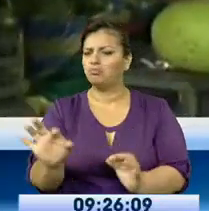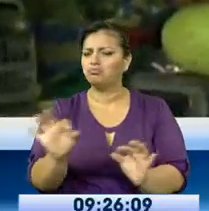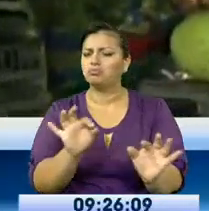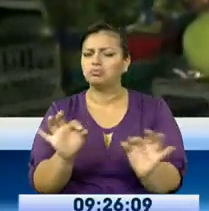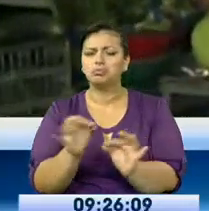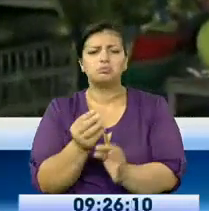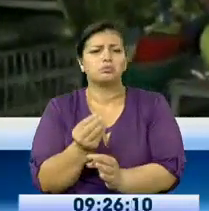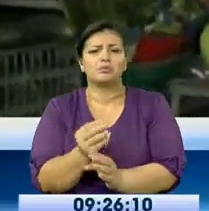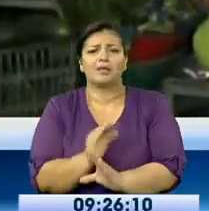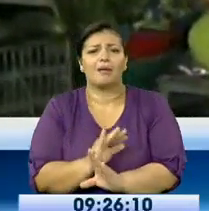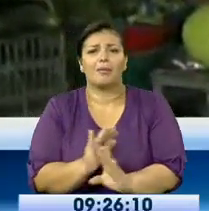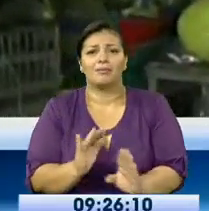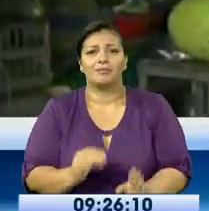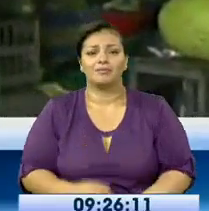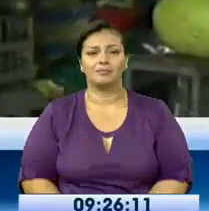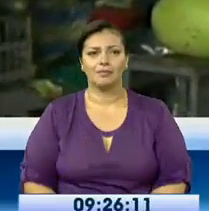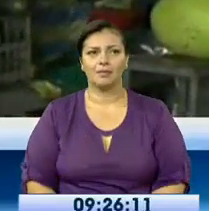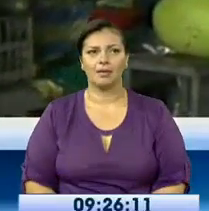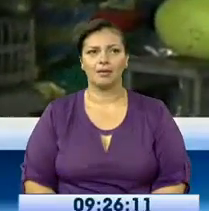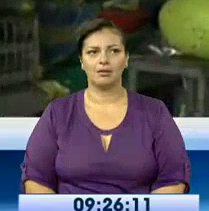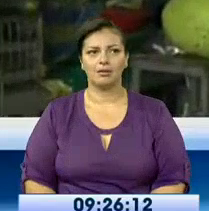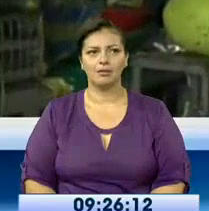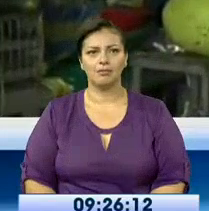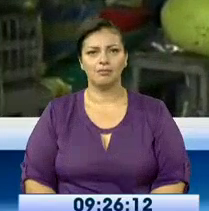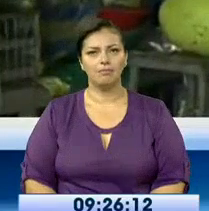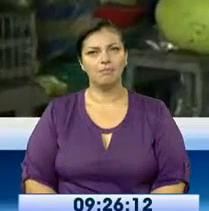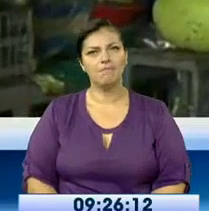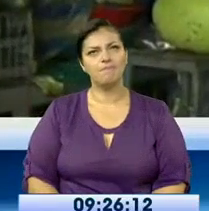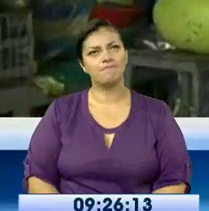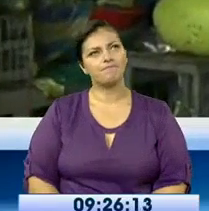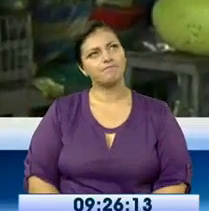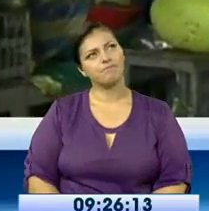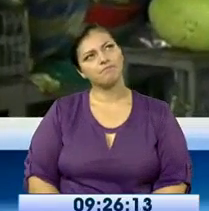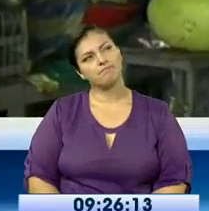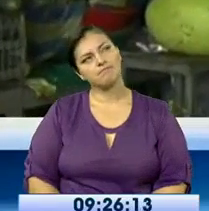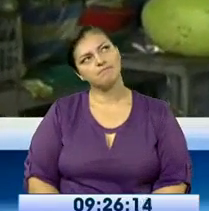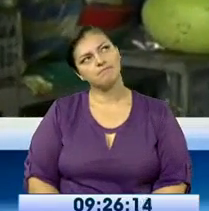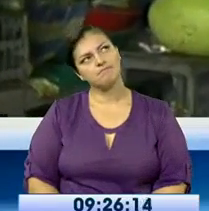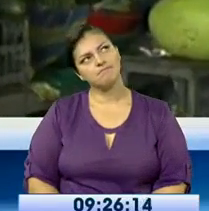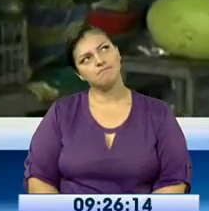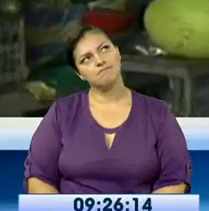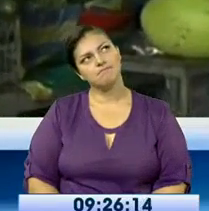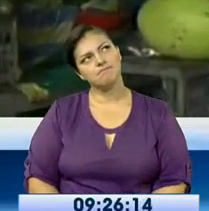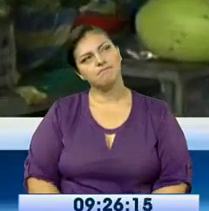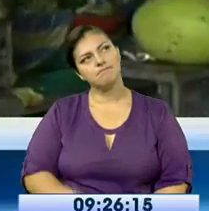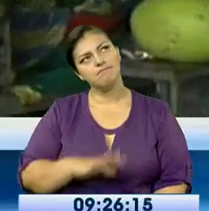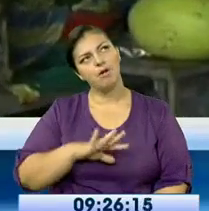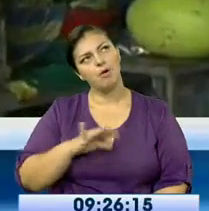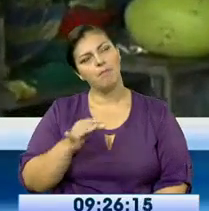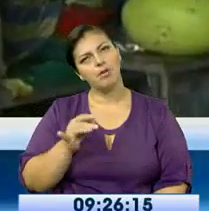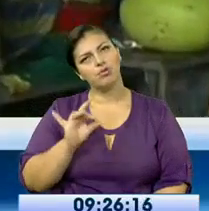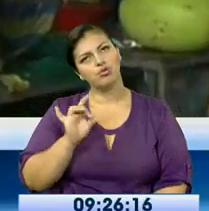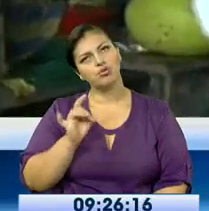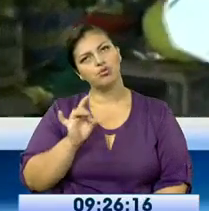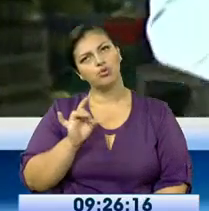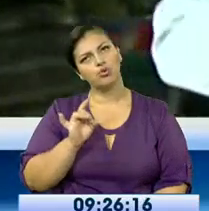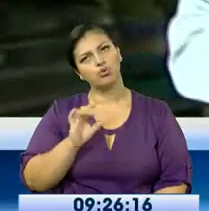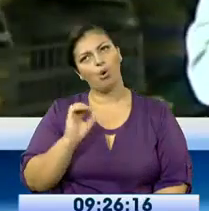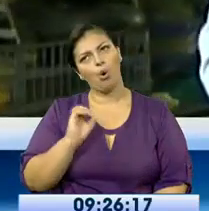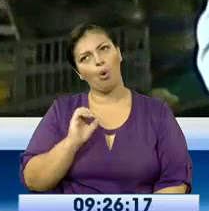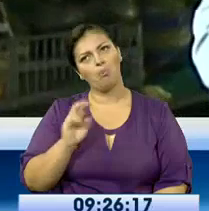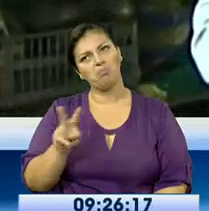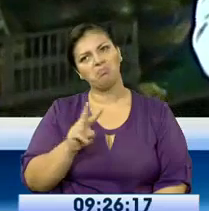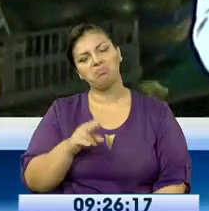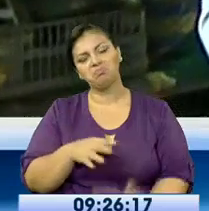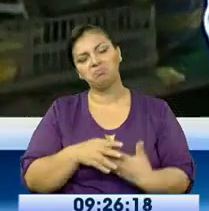18 solo en eso hacerlo quizás unos $ más pero bueno con 6 granos tranquilamente usted